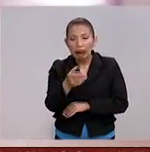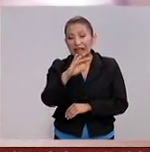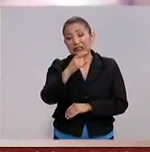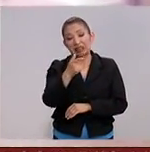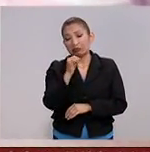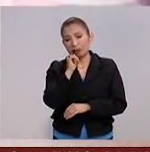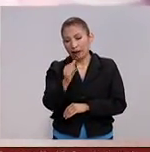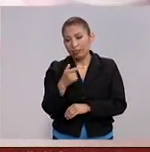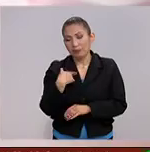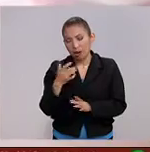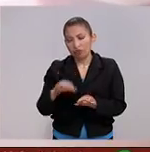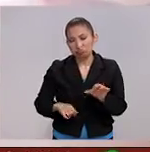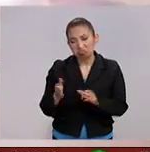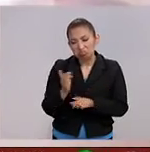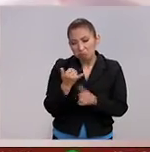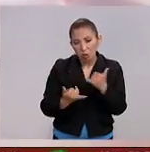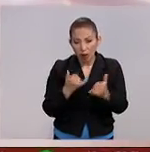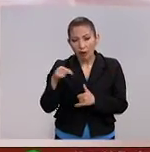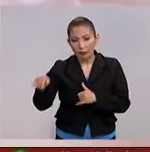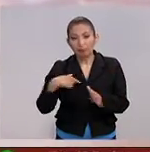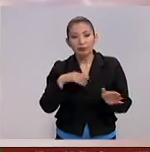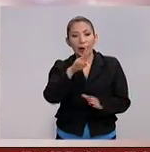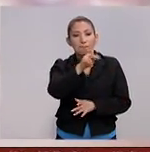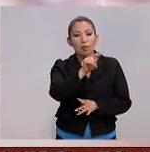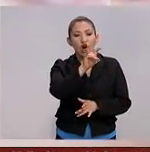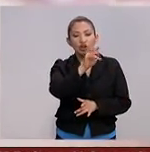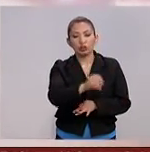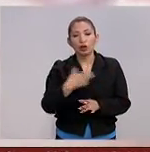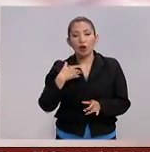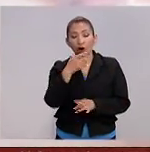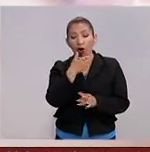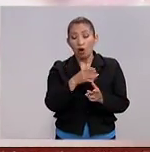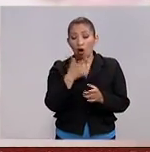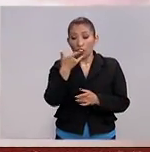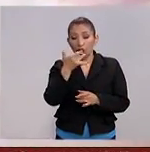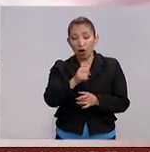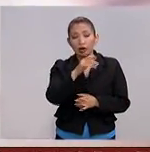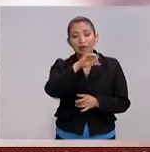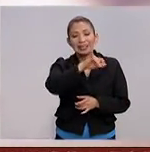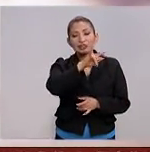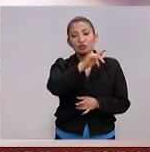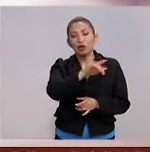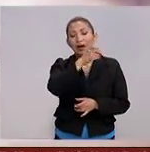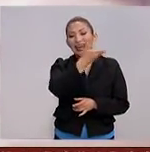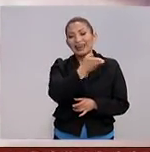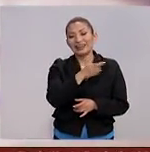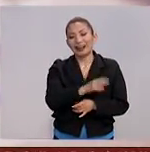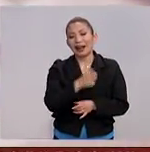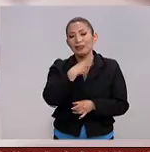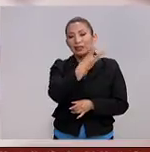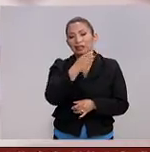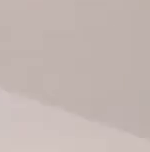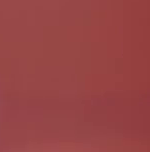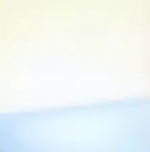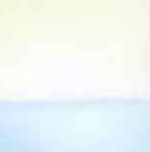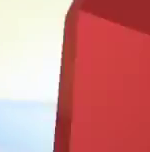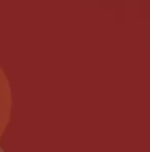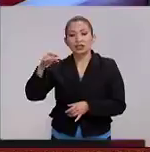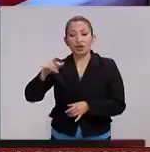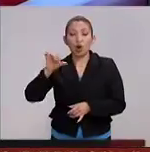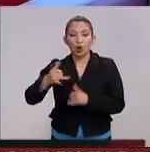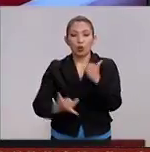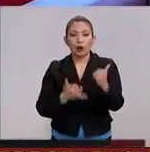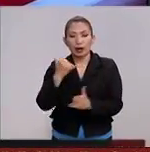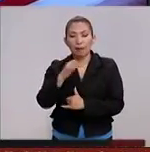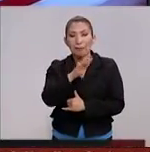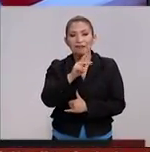'chicharito' pero sigue actuando así que ahí está el puerto con goles tanto de jesús corona como de herrera duran 3 por 2 a nacional y hoy juega